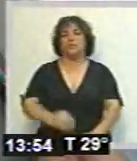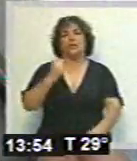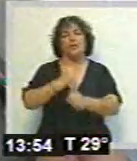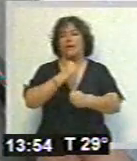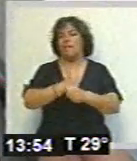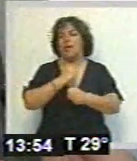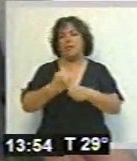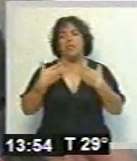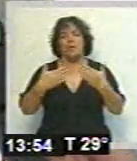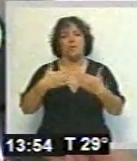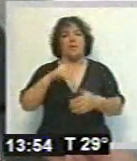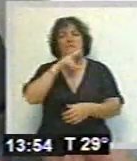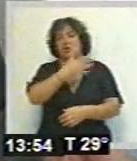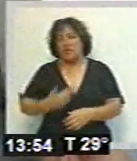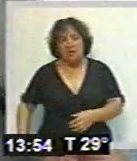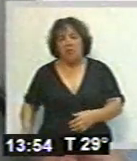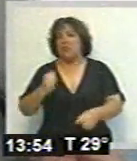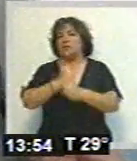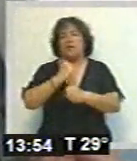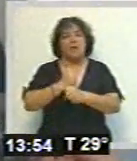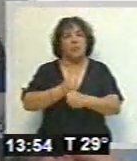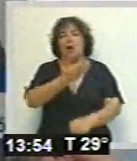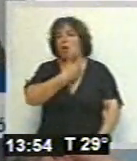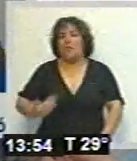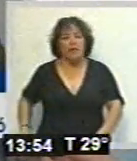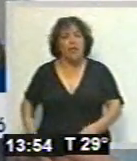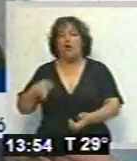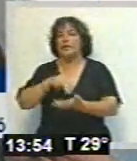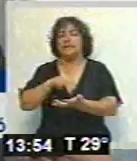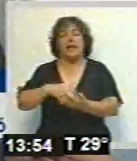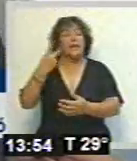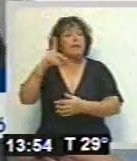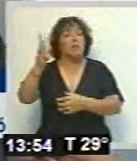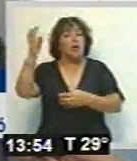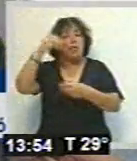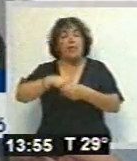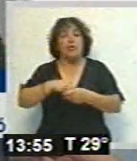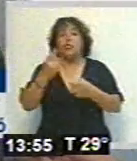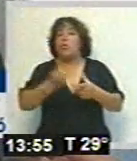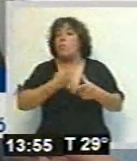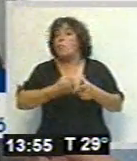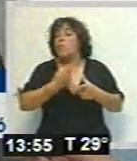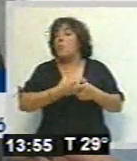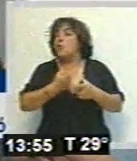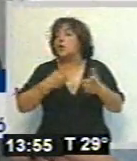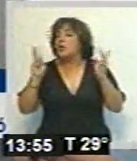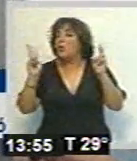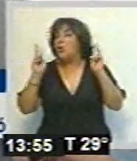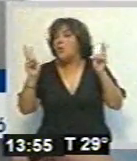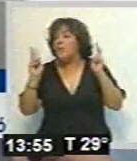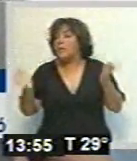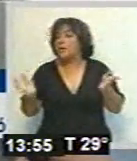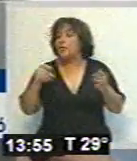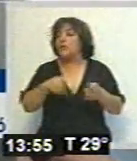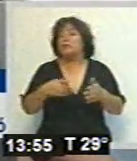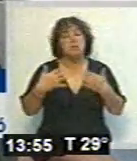para ser vicegobernador, trabajo para ser gobernador de la provincia, pero estoy dentro de un partido político en donde